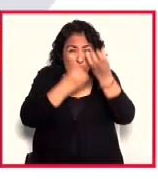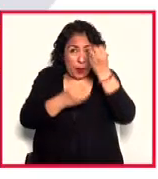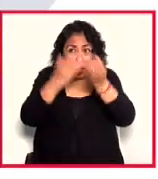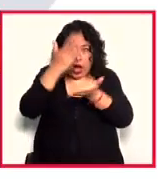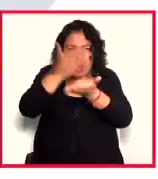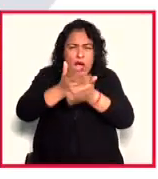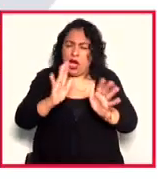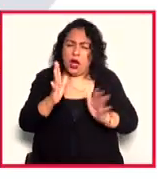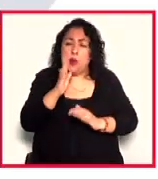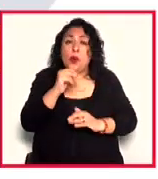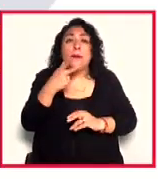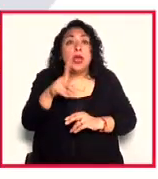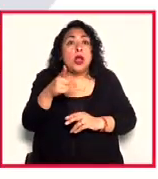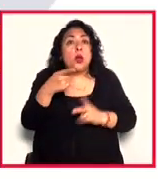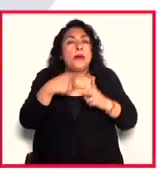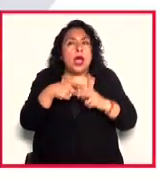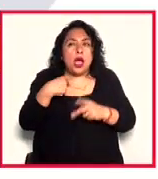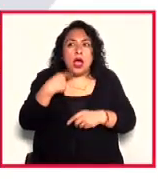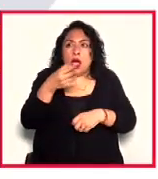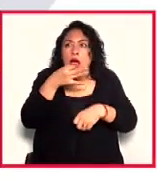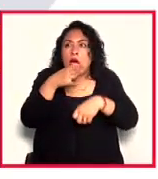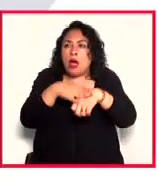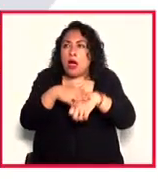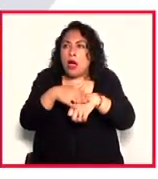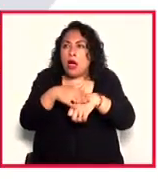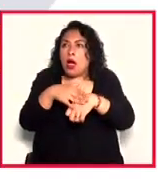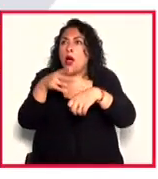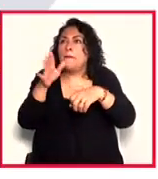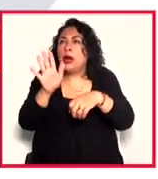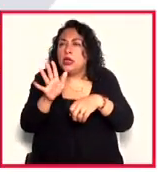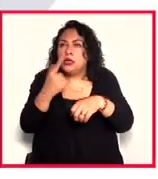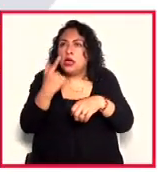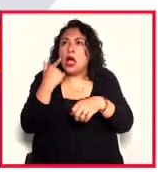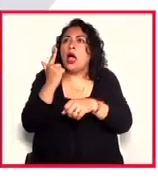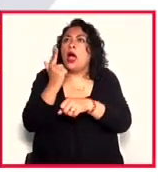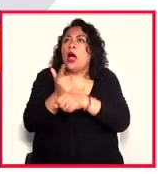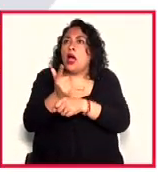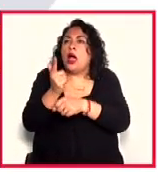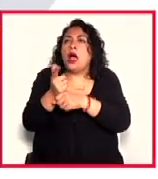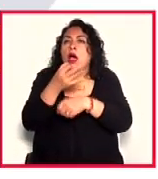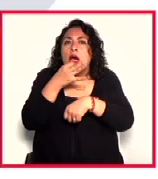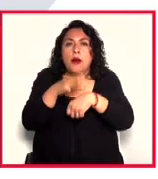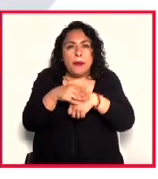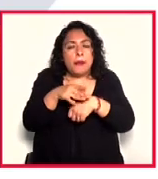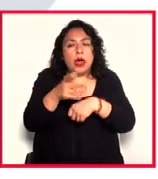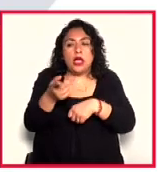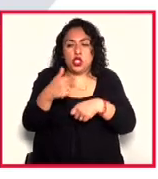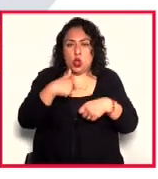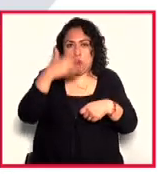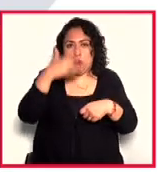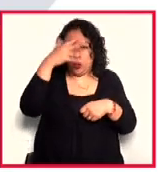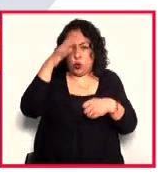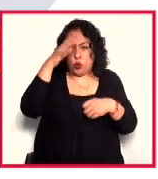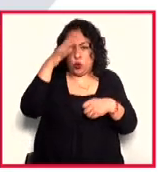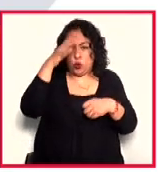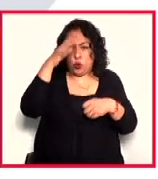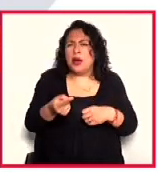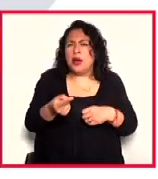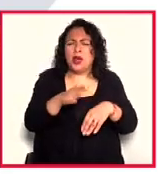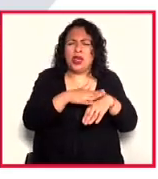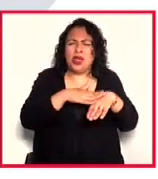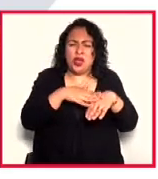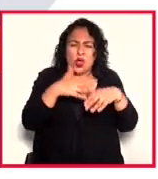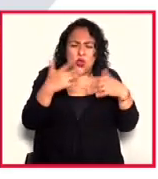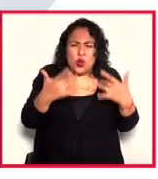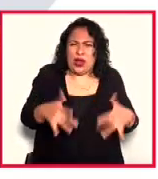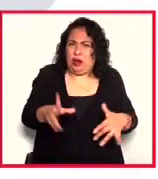poder empezar a dar estos focos rojos como adultos o como niños de poder hablarlo y decir, ok, es porque las caricias duelen, no deberían doler. Ah, en el